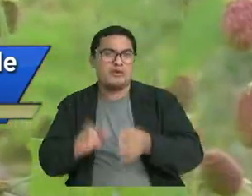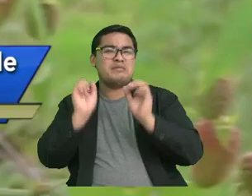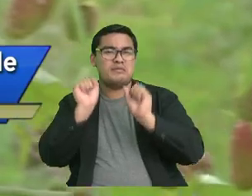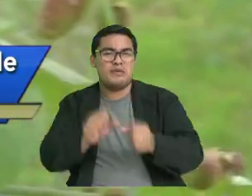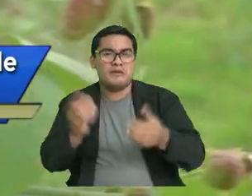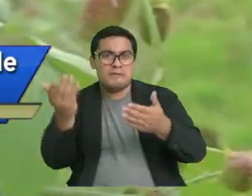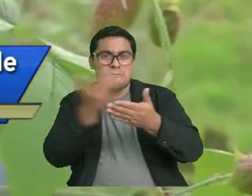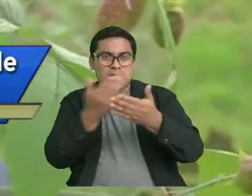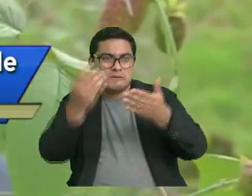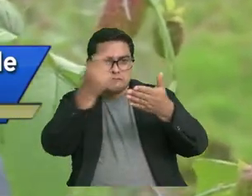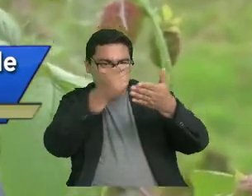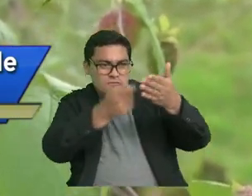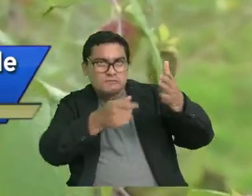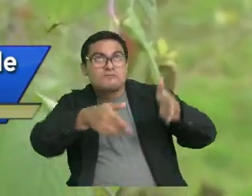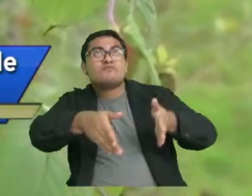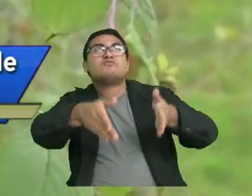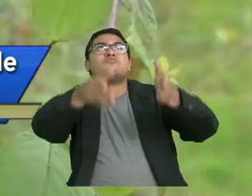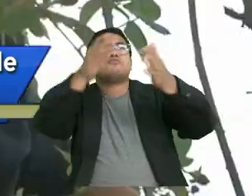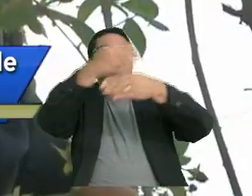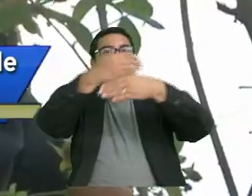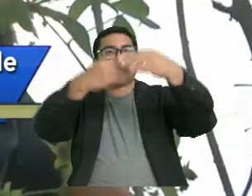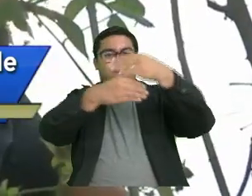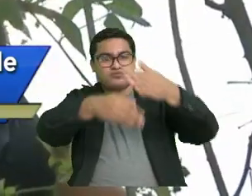accediendo, ¿verdad?,